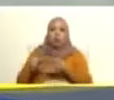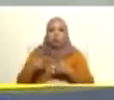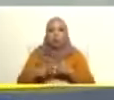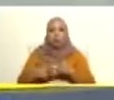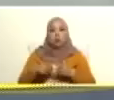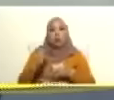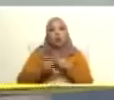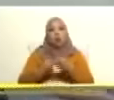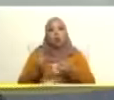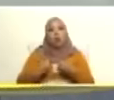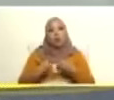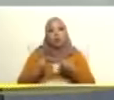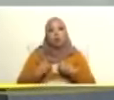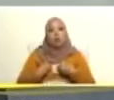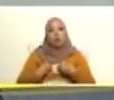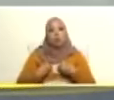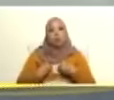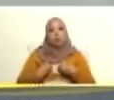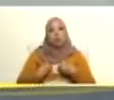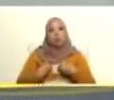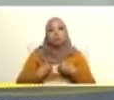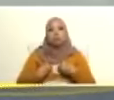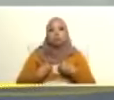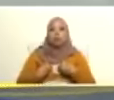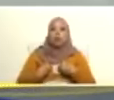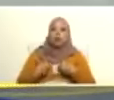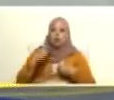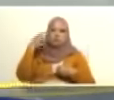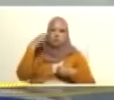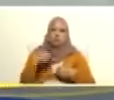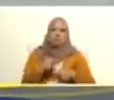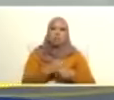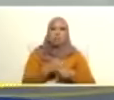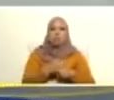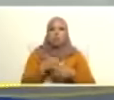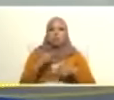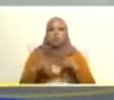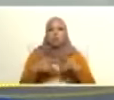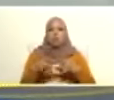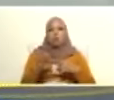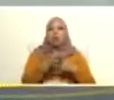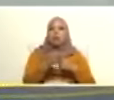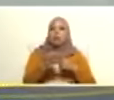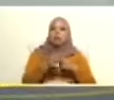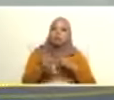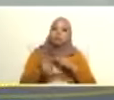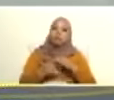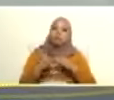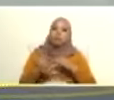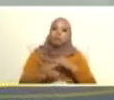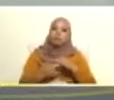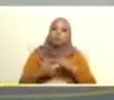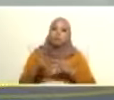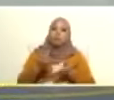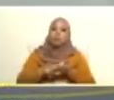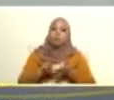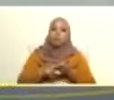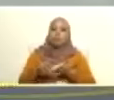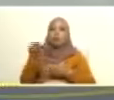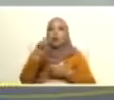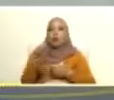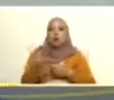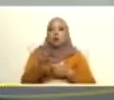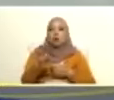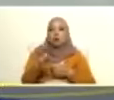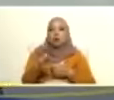donde hacen vida, bueno, la Fuerza Armada Nacional Bolivariana, todas las instituciones, SUNDE, CENIAT, etcétera,